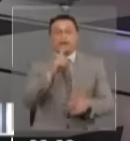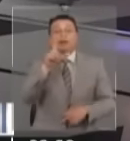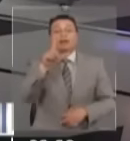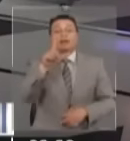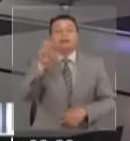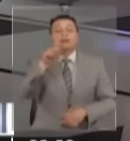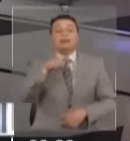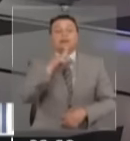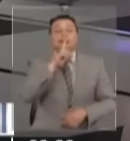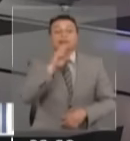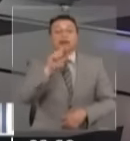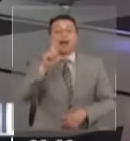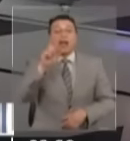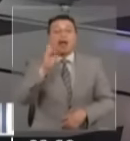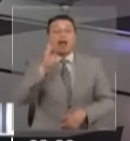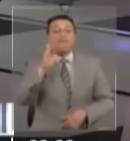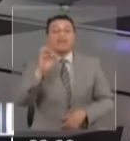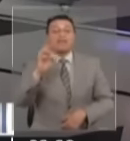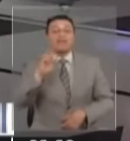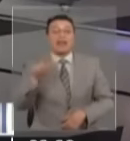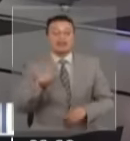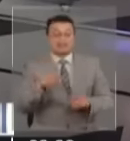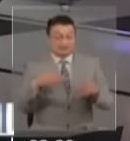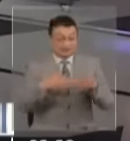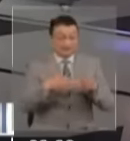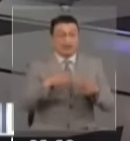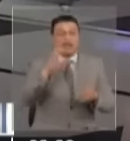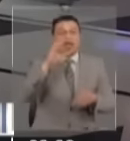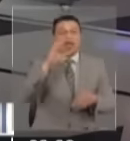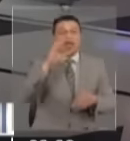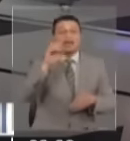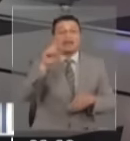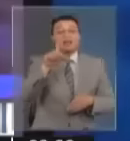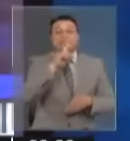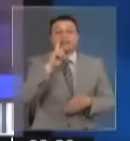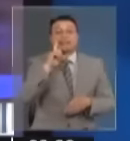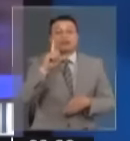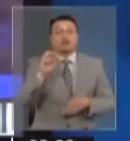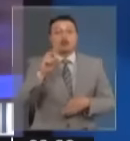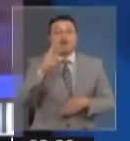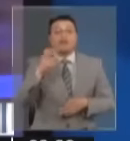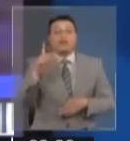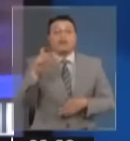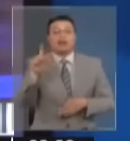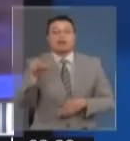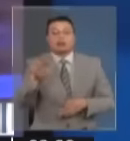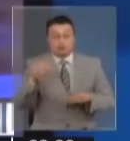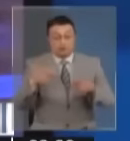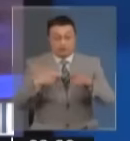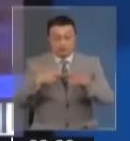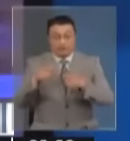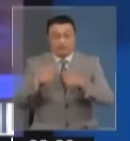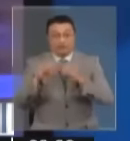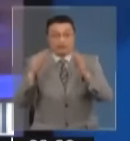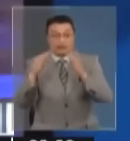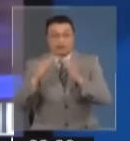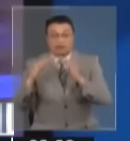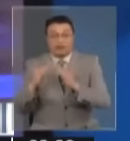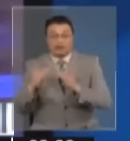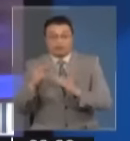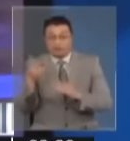Talaveras, con Eduardo Castillo Velasco, prácticamente ya andan vendiendo unas casas, 20 o 30 casas,